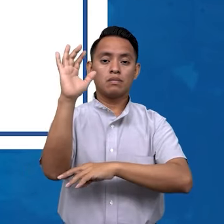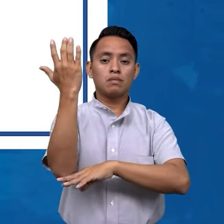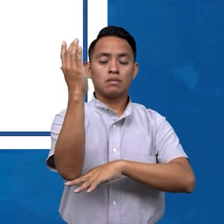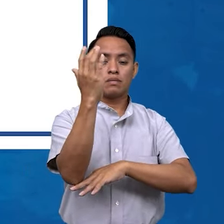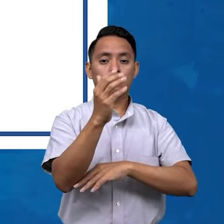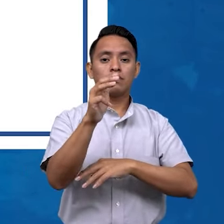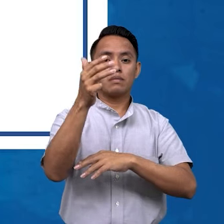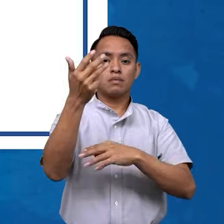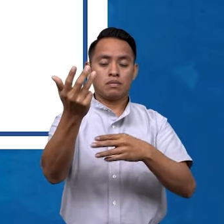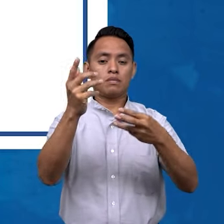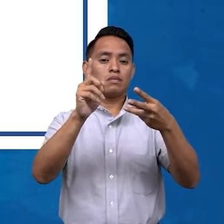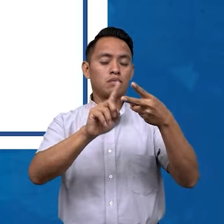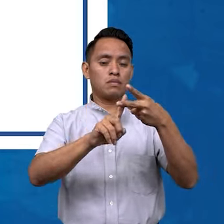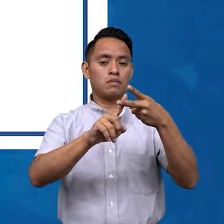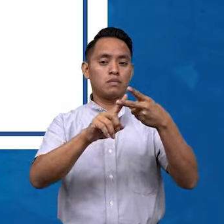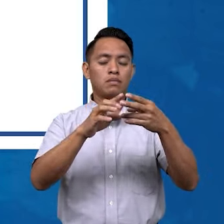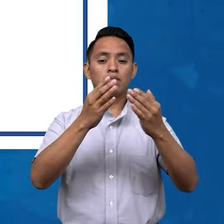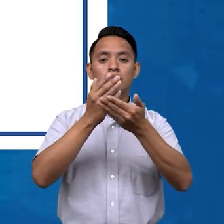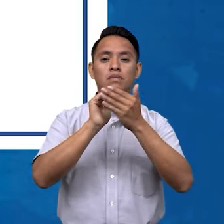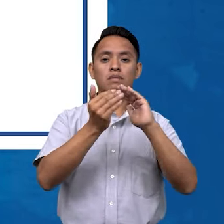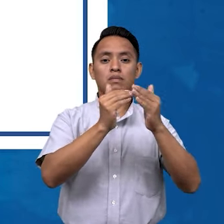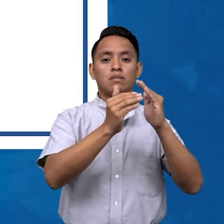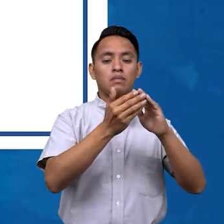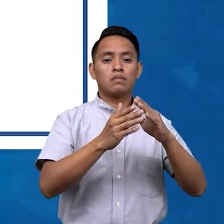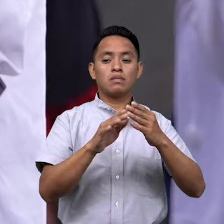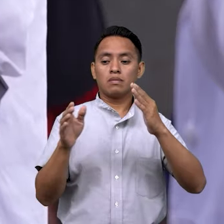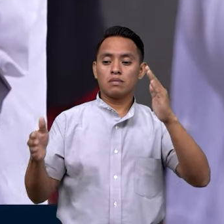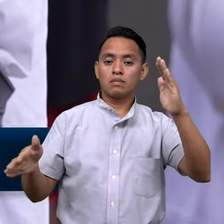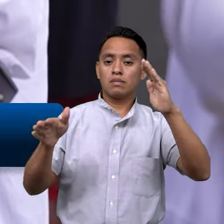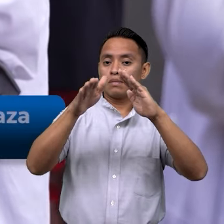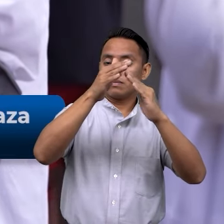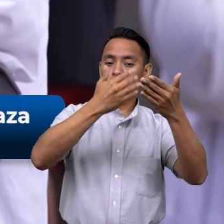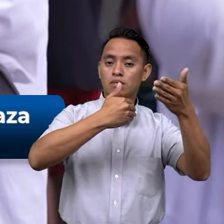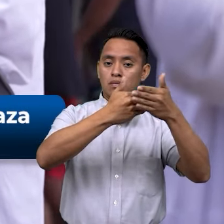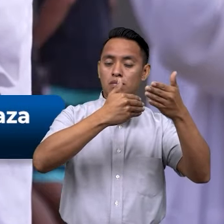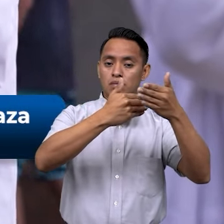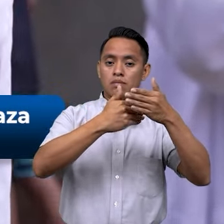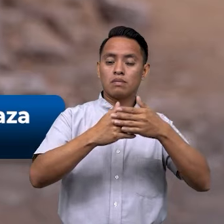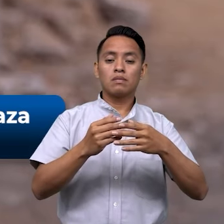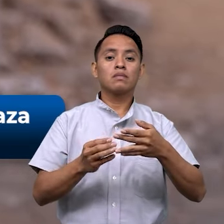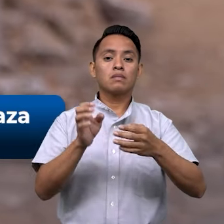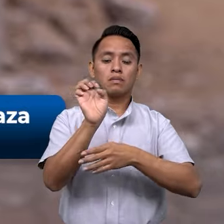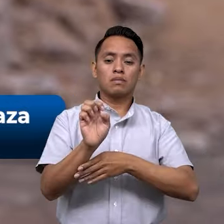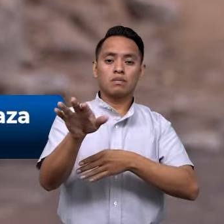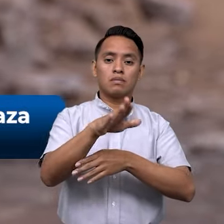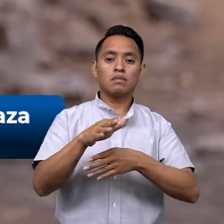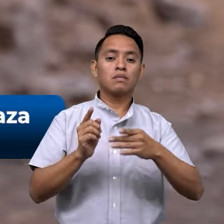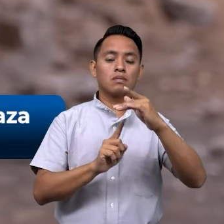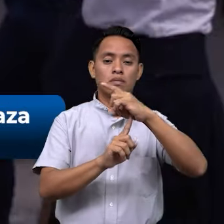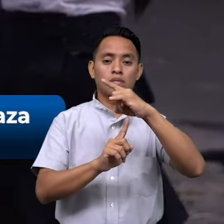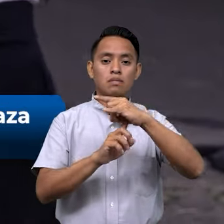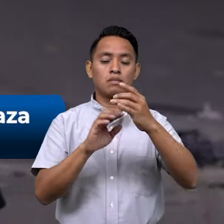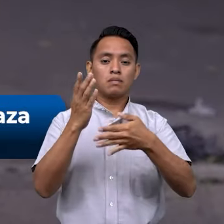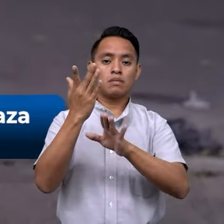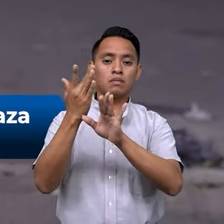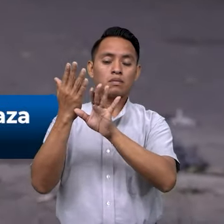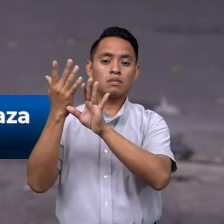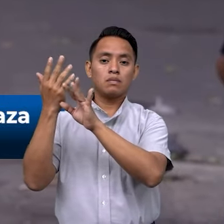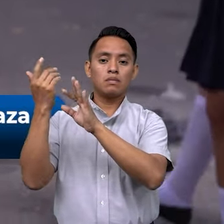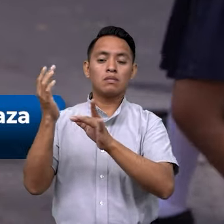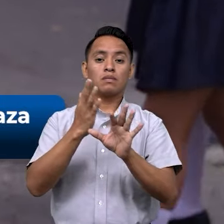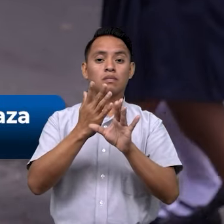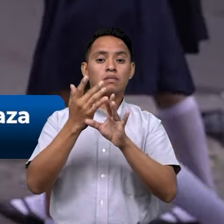tendremos 9, ya que son 9 comunidades de la cordillera volcánica. Estelí, Tipitapa, San Juan del Sur, León y San Rafael